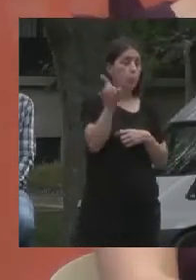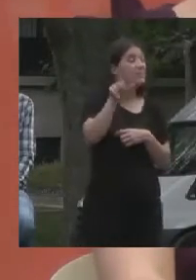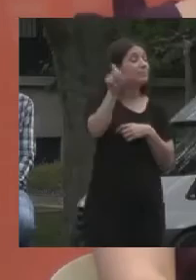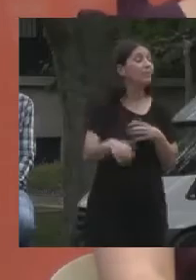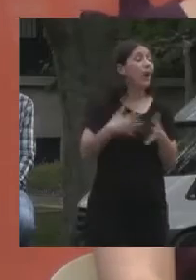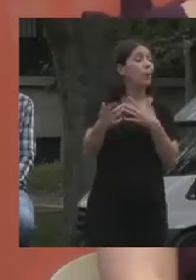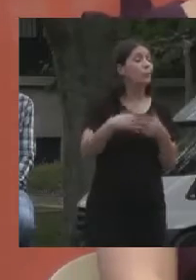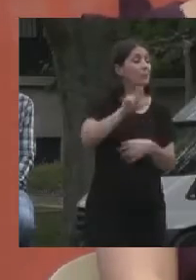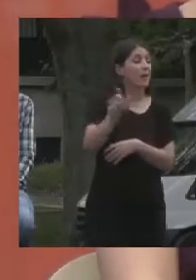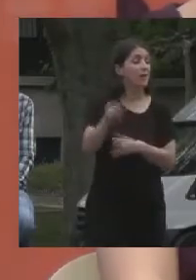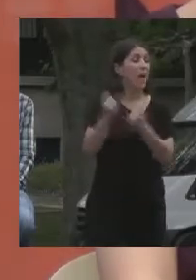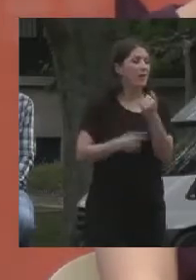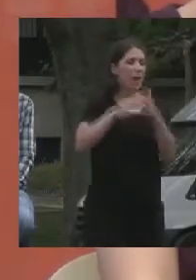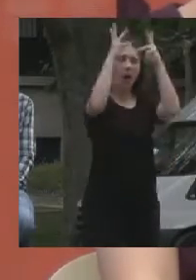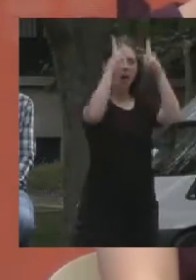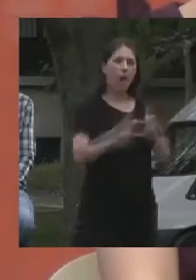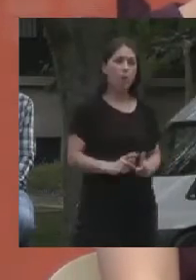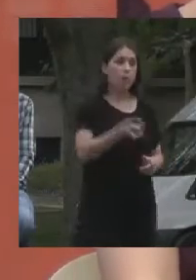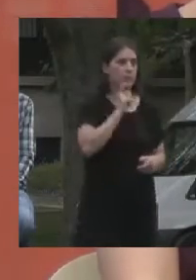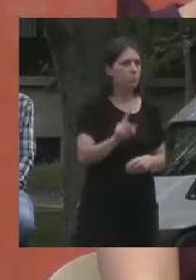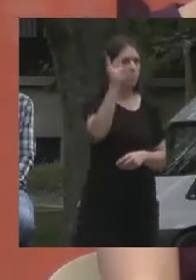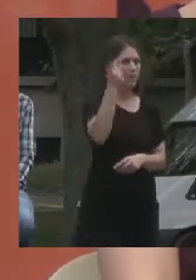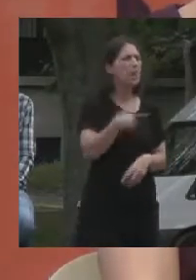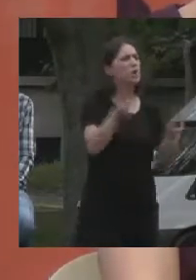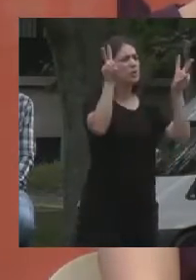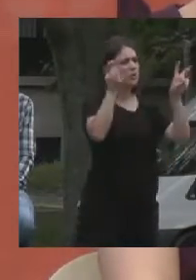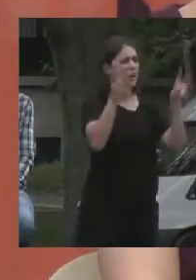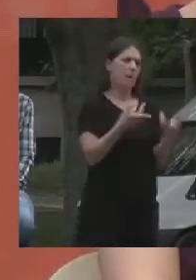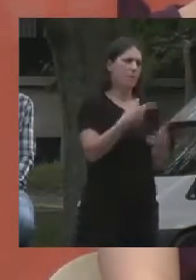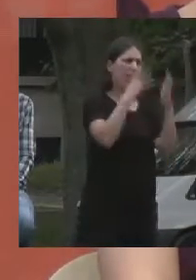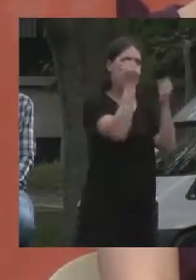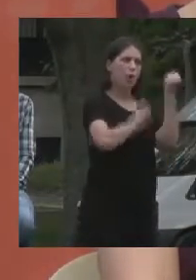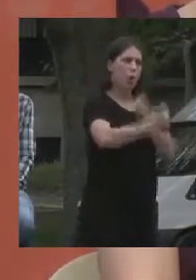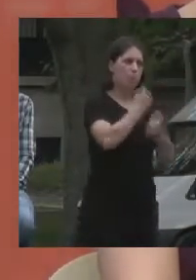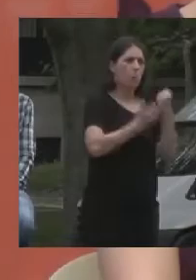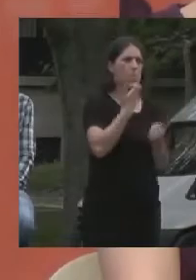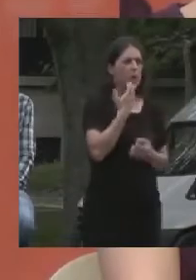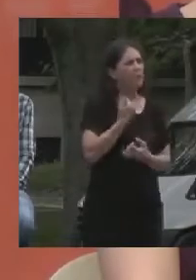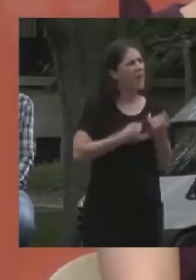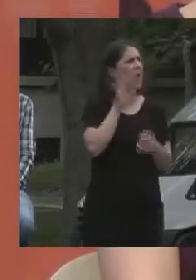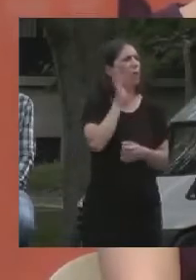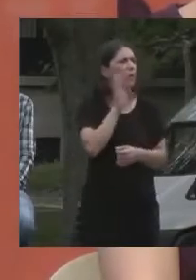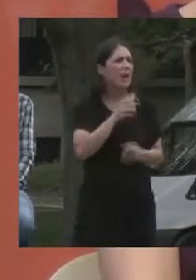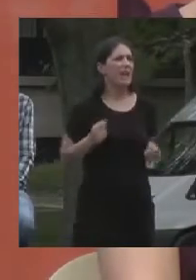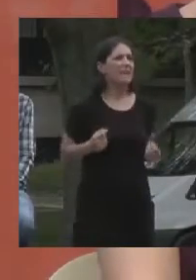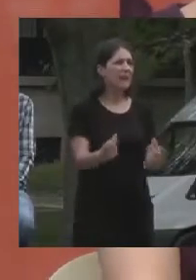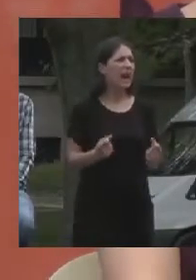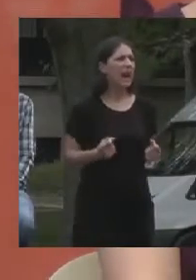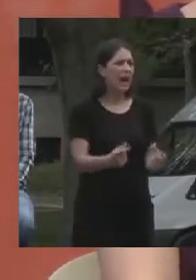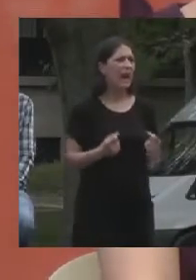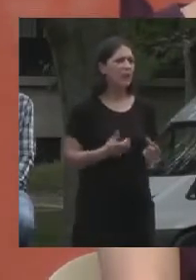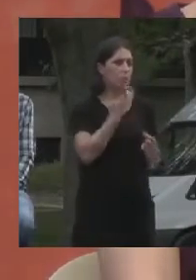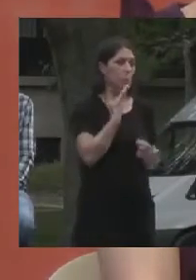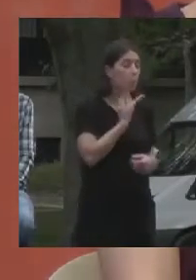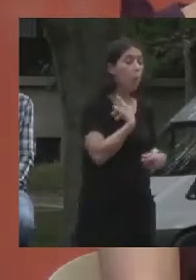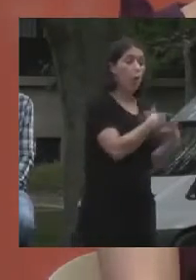que é o máis difícil de calcular en termos económicos, que decir, canto custa a corrupción polo que se deixa de facer que facía falta e o que se fai que non